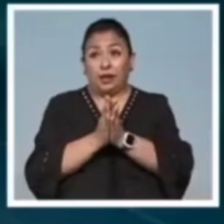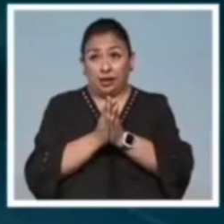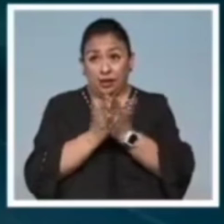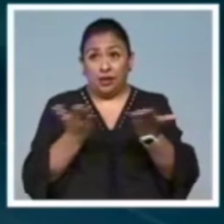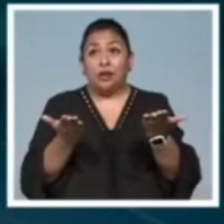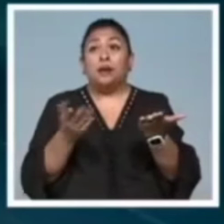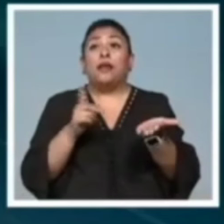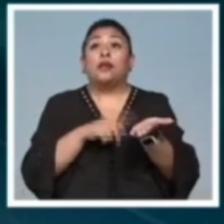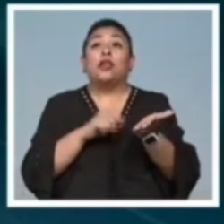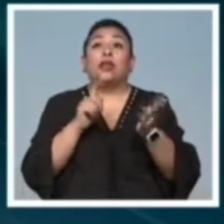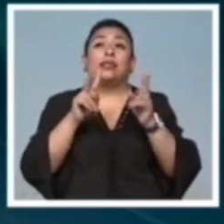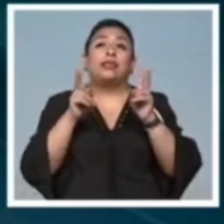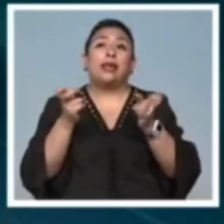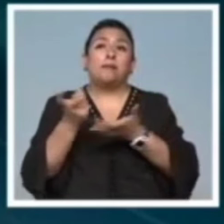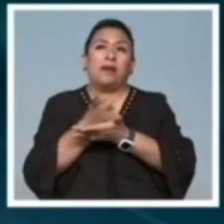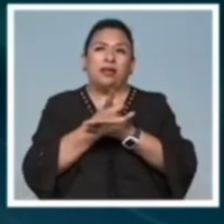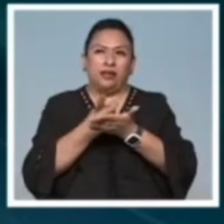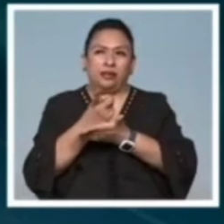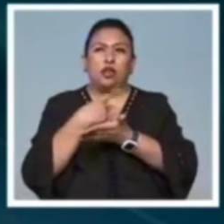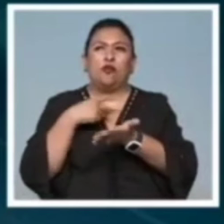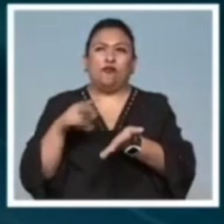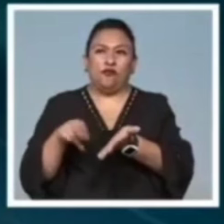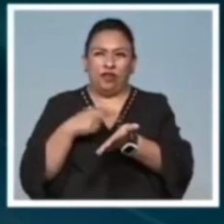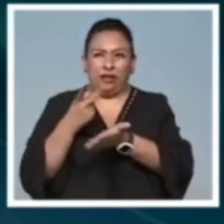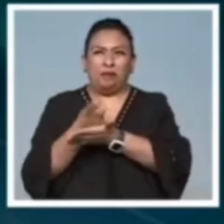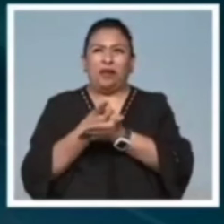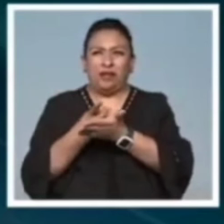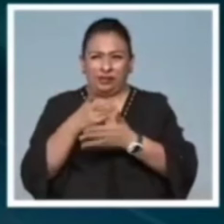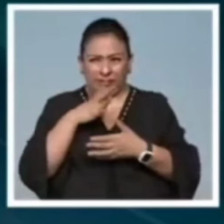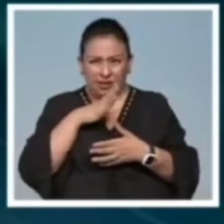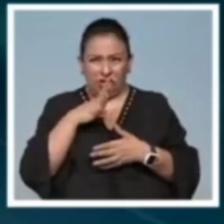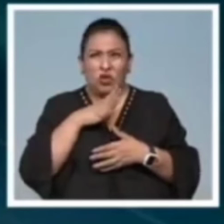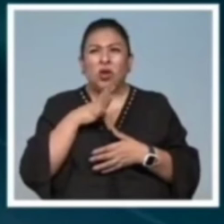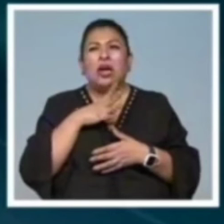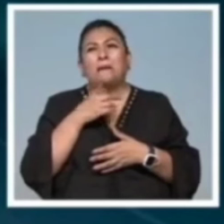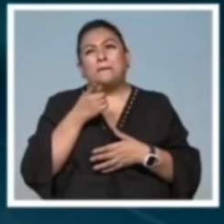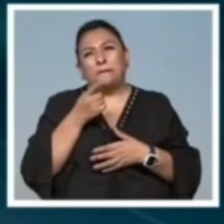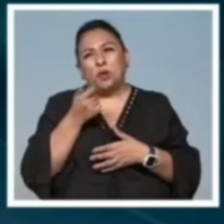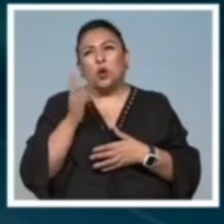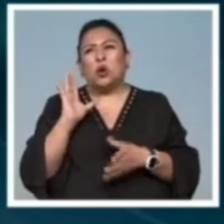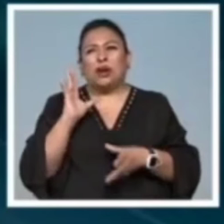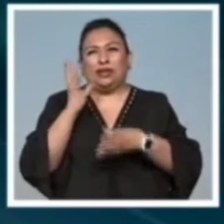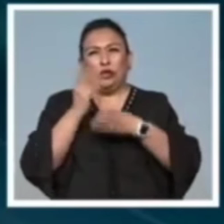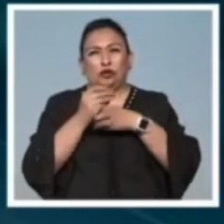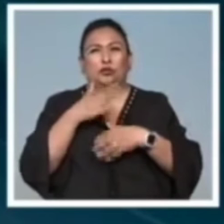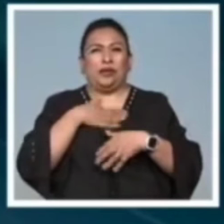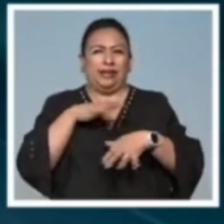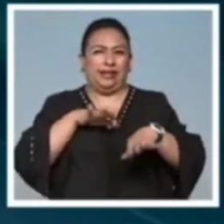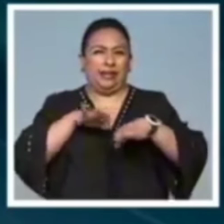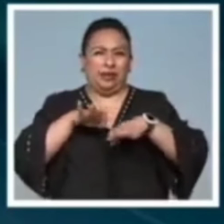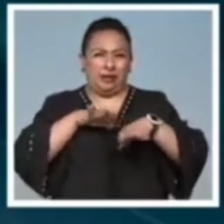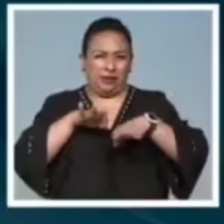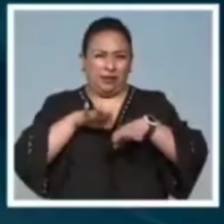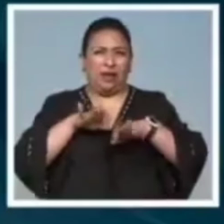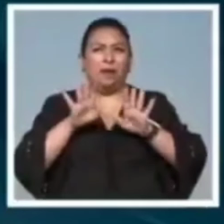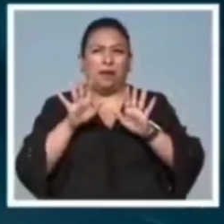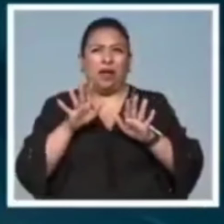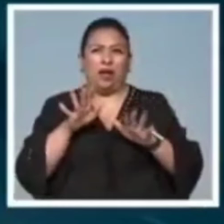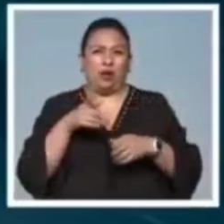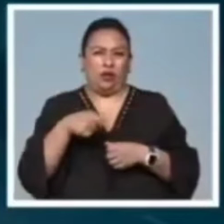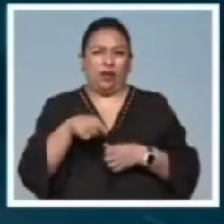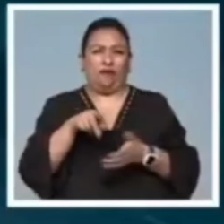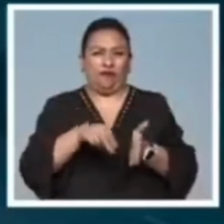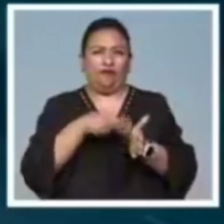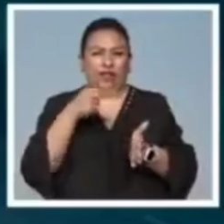lo que aborda es el tema del diseño. Tengo una firma de diseño y prácticamente es un poco la retrospectiva de nuestro trabajo, en el trabajo que hacemos